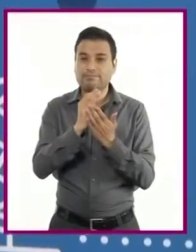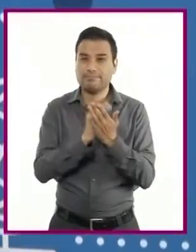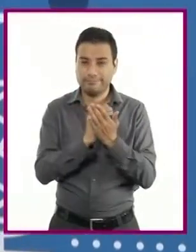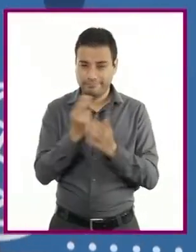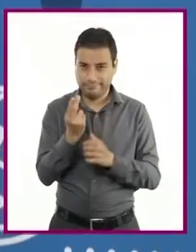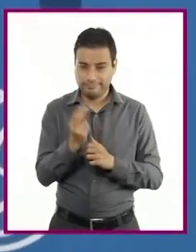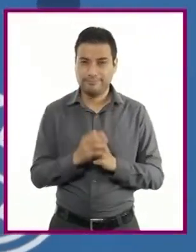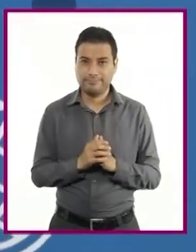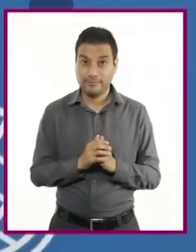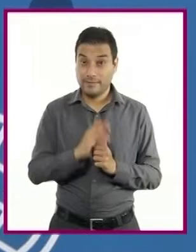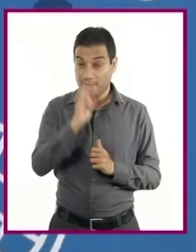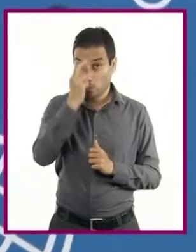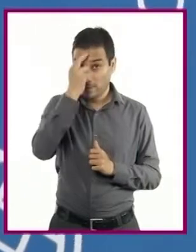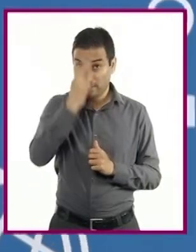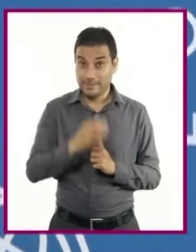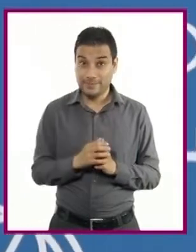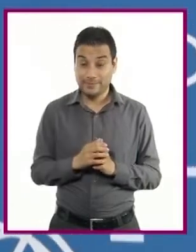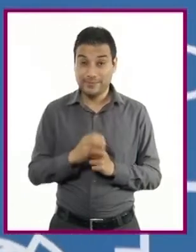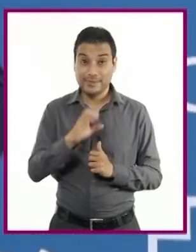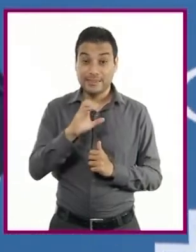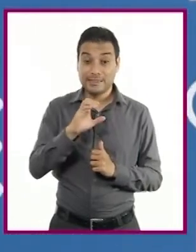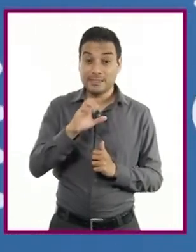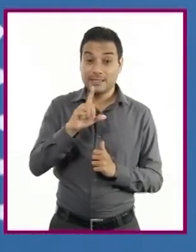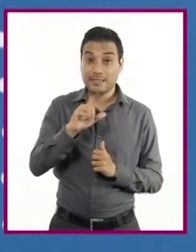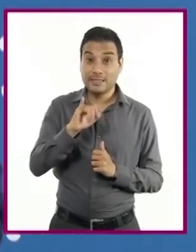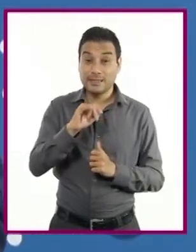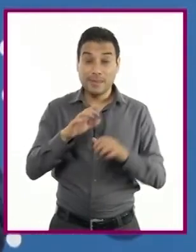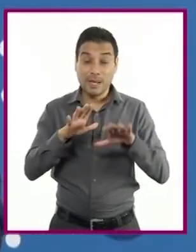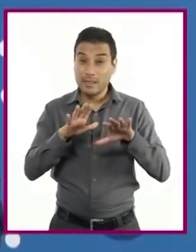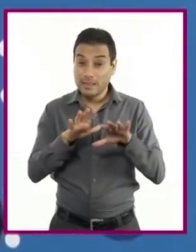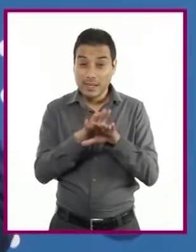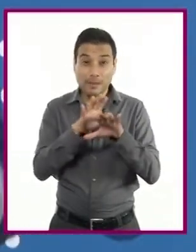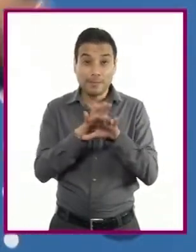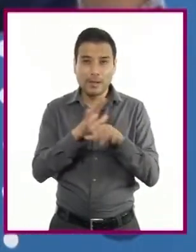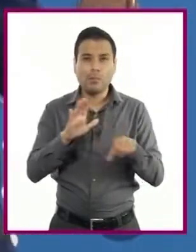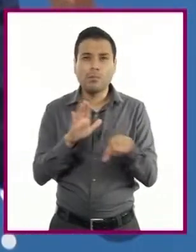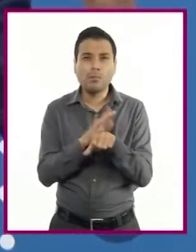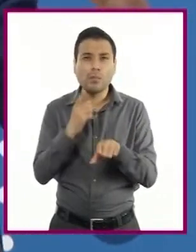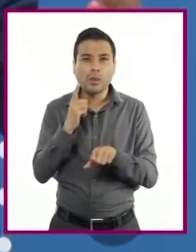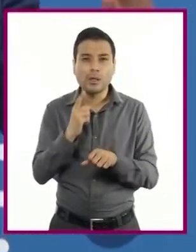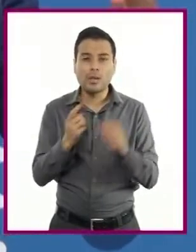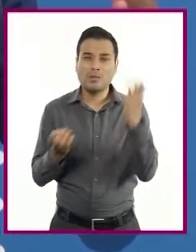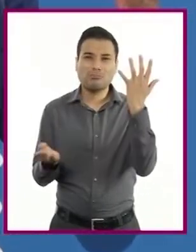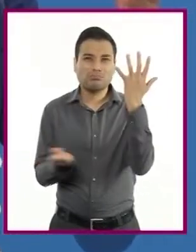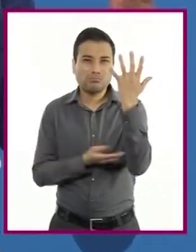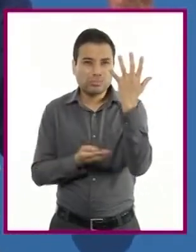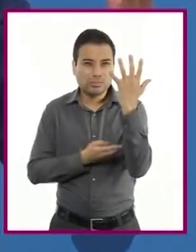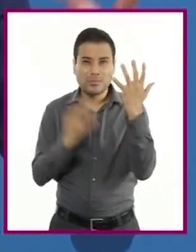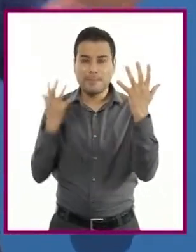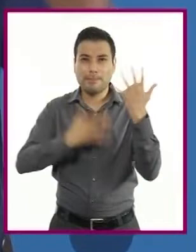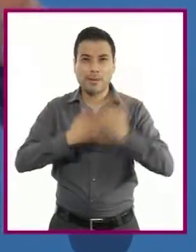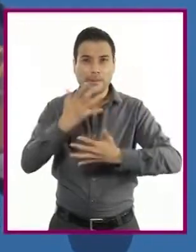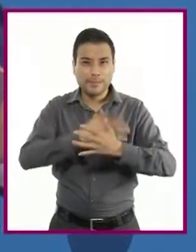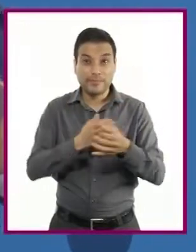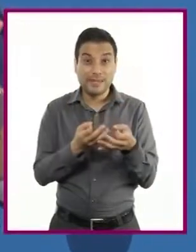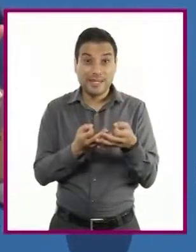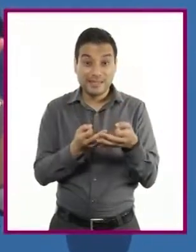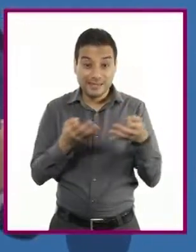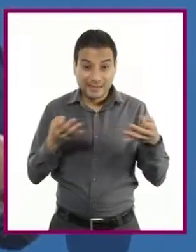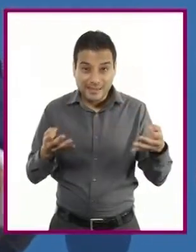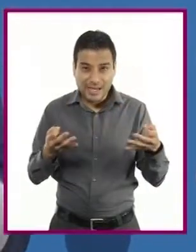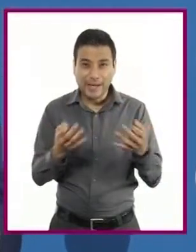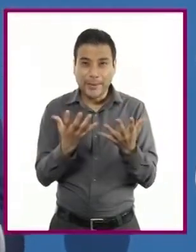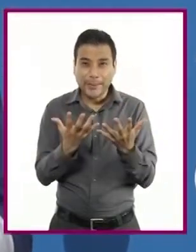Recuerden que el cambio climático se acelera con la deforestación, la sobreexplotación de los suelos, la quema